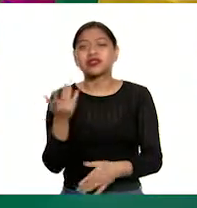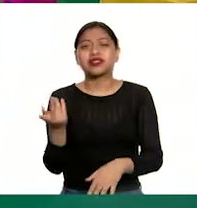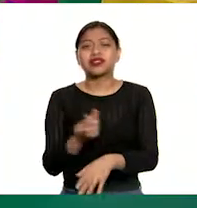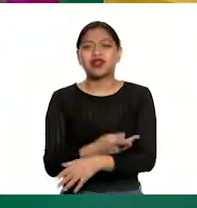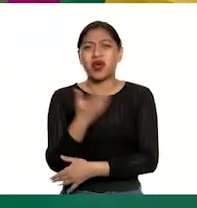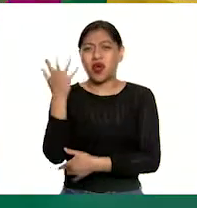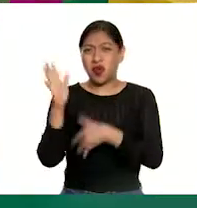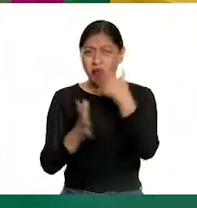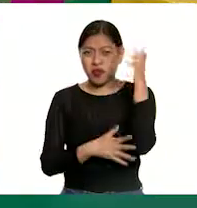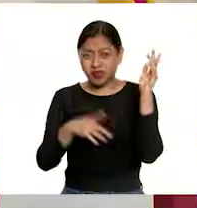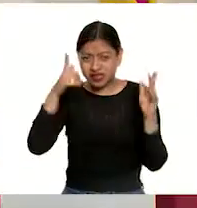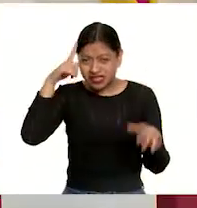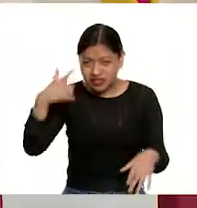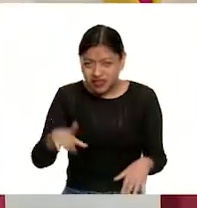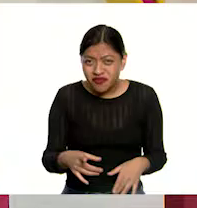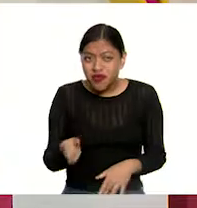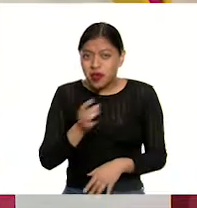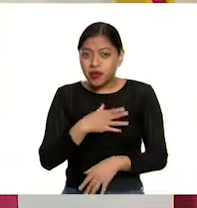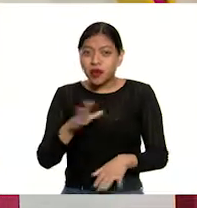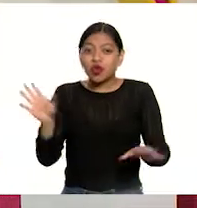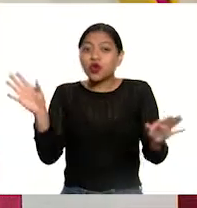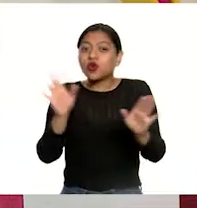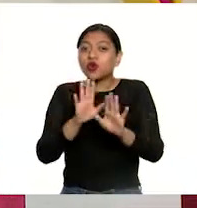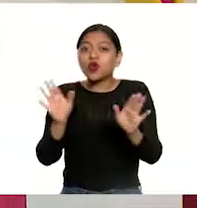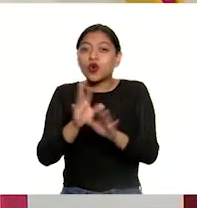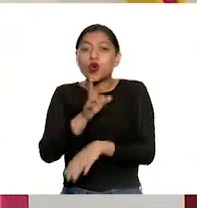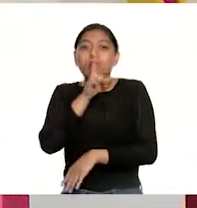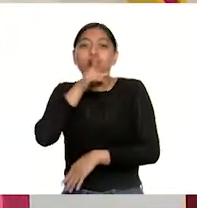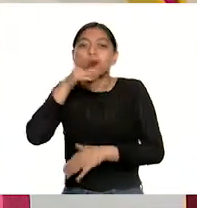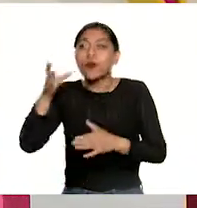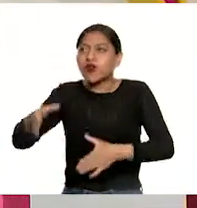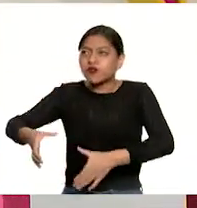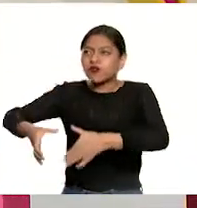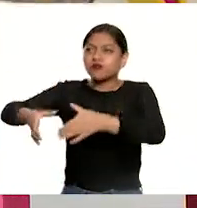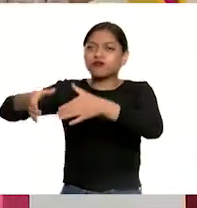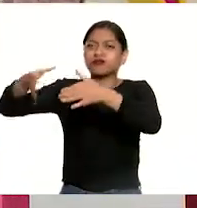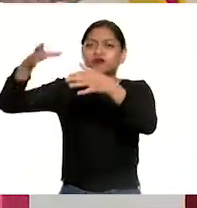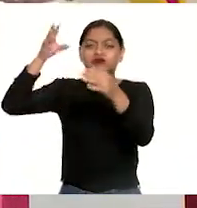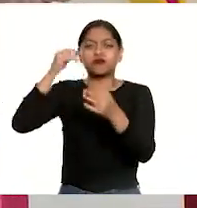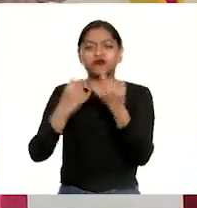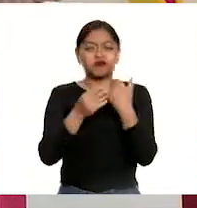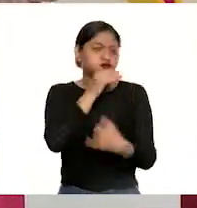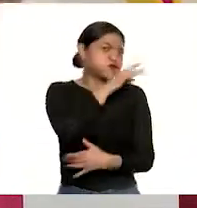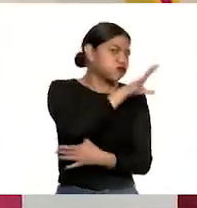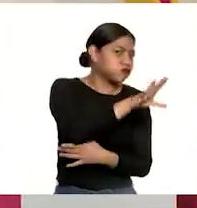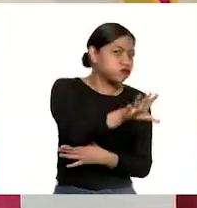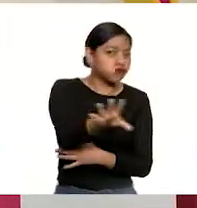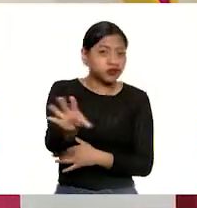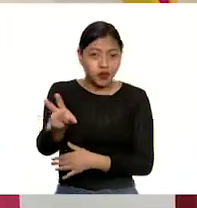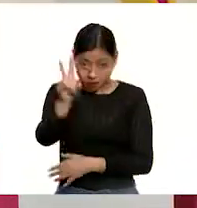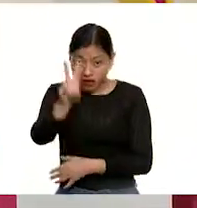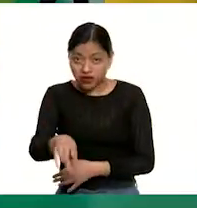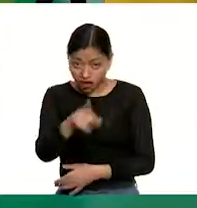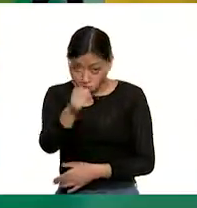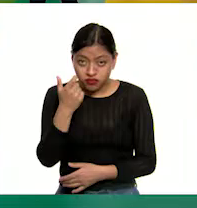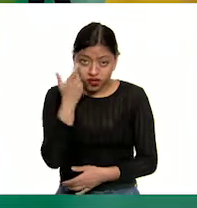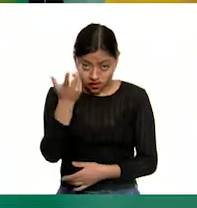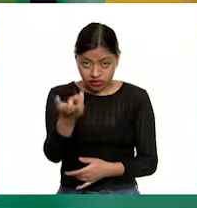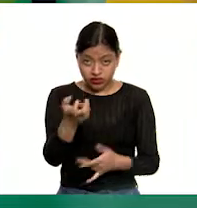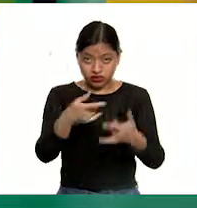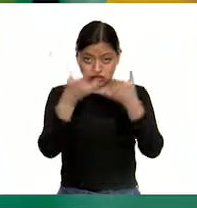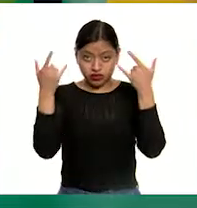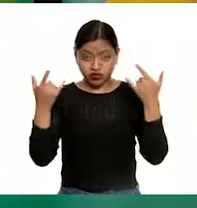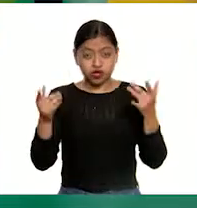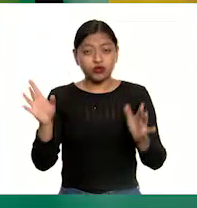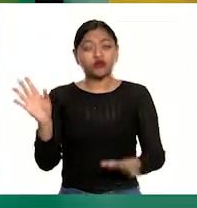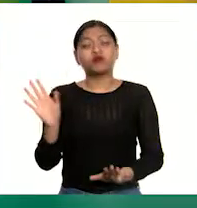un bosque tenebroso? No, las niñas quieren un dragón en una torre así muy alta, ¿verdad que sí? Bueno, pues no